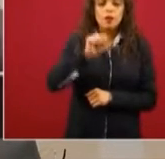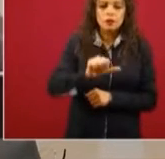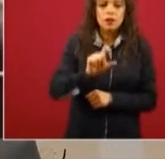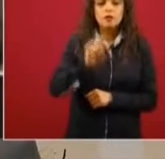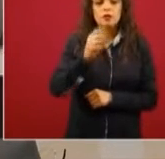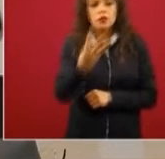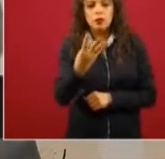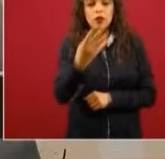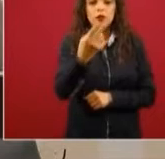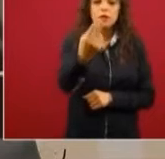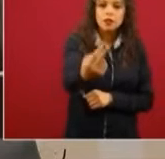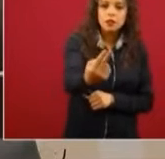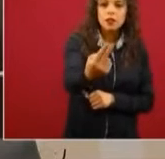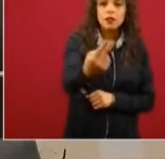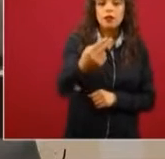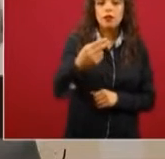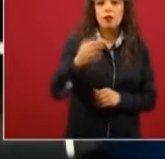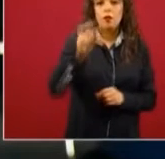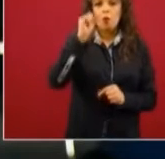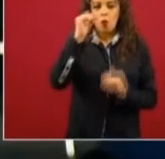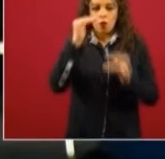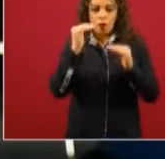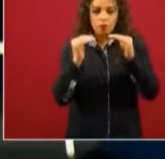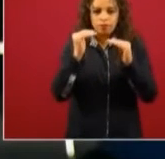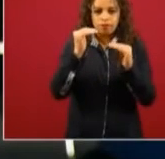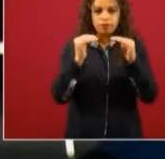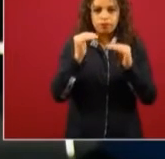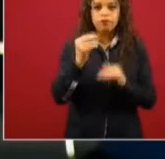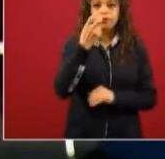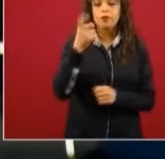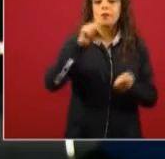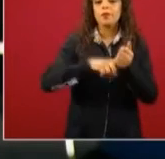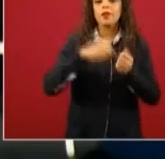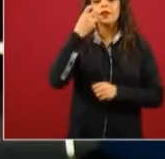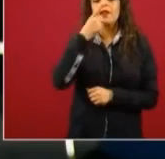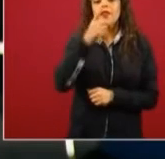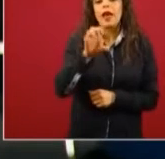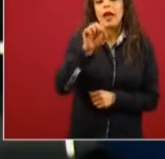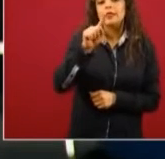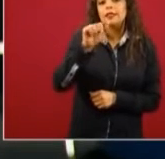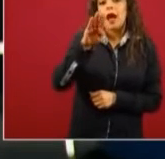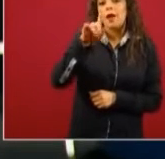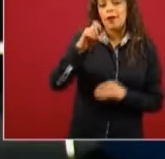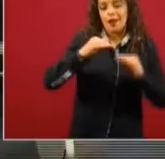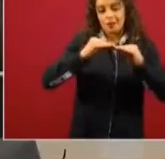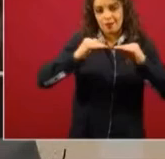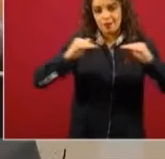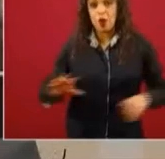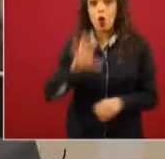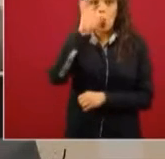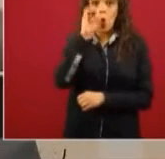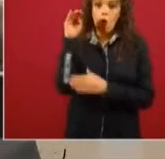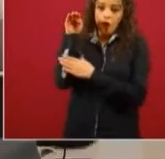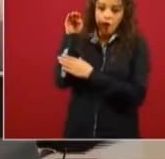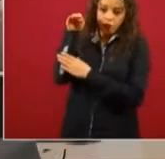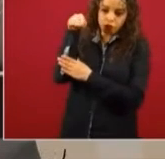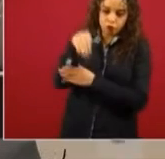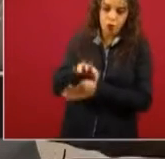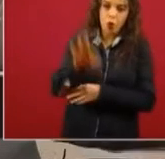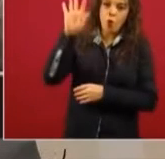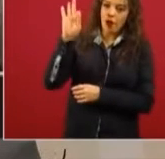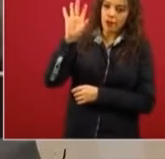estadística, ya que hay subregistros en estudios independientes. Se ha detallado que al menos había un 3.5